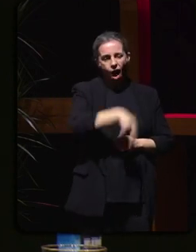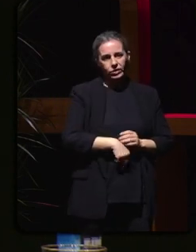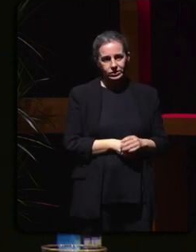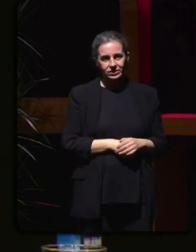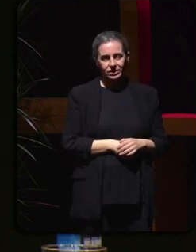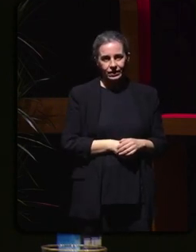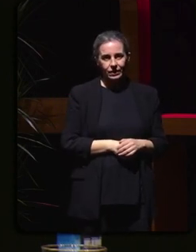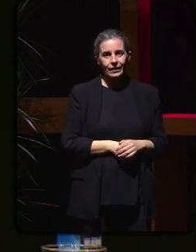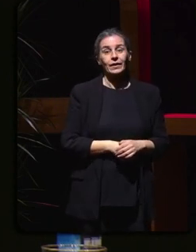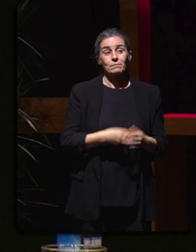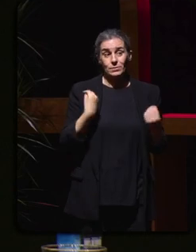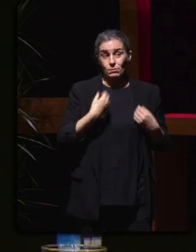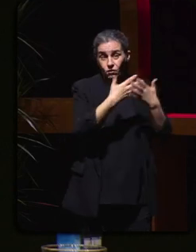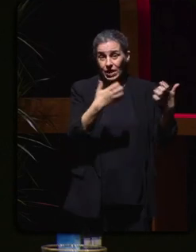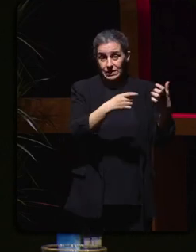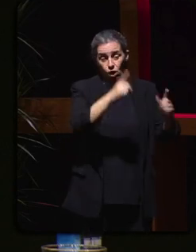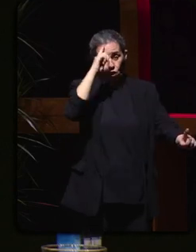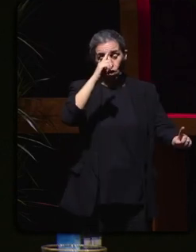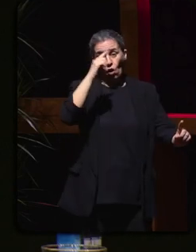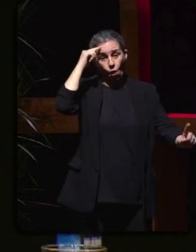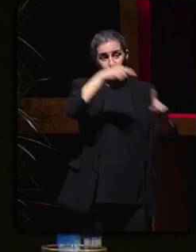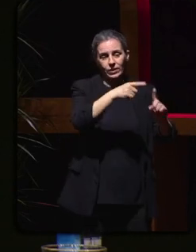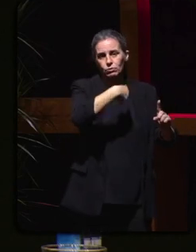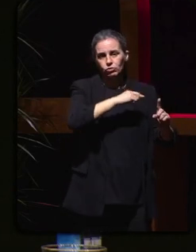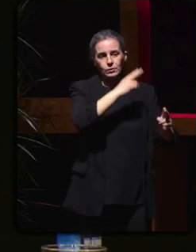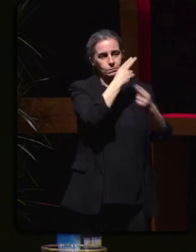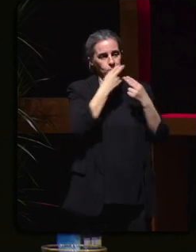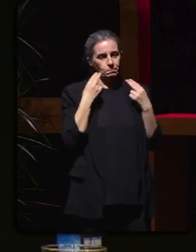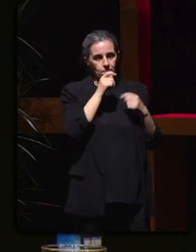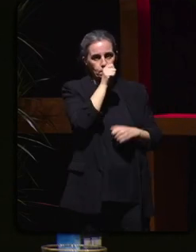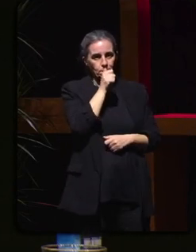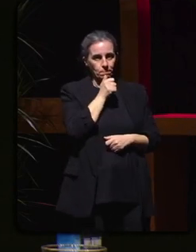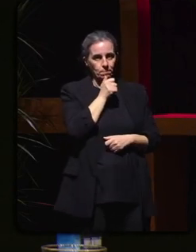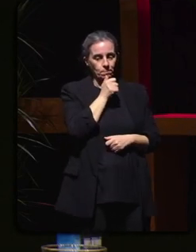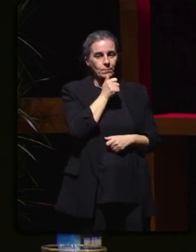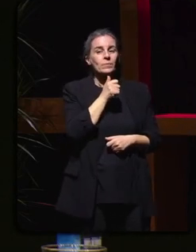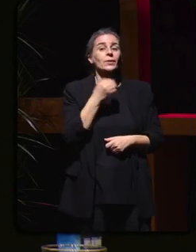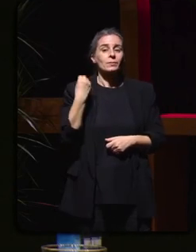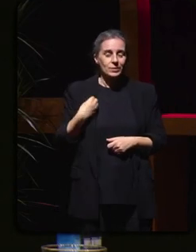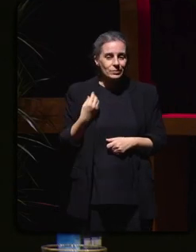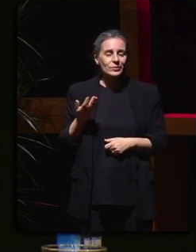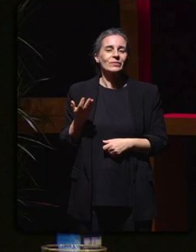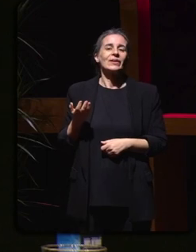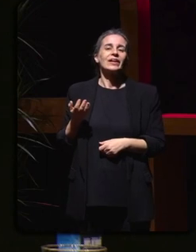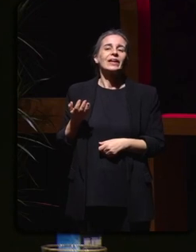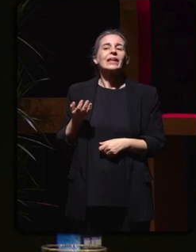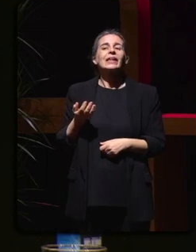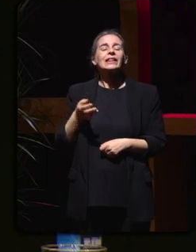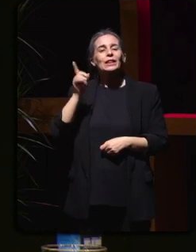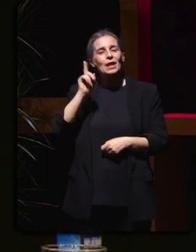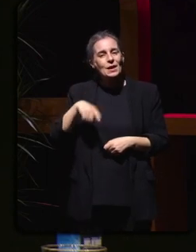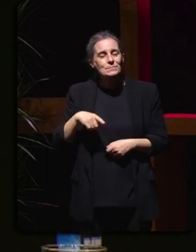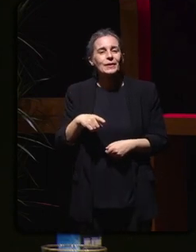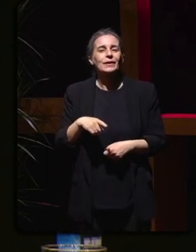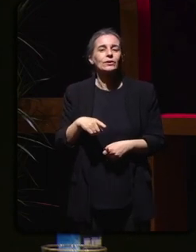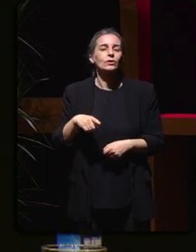y nos Sigamos hablando Digo Mira ayer hago yo con mi elemento repetitivo Pero además hay otra otra cosa